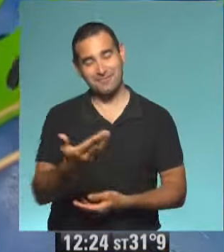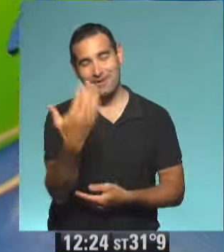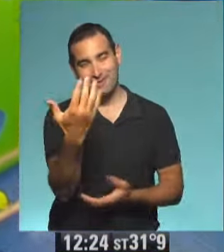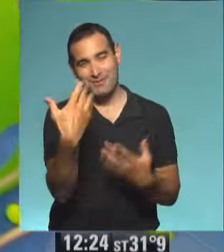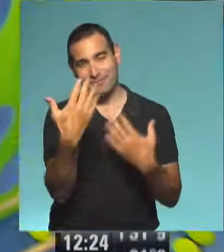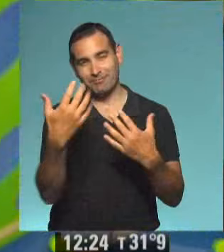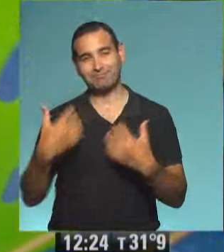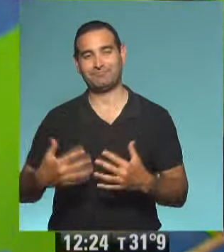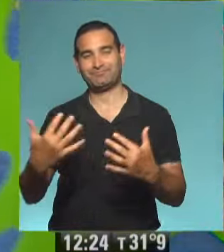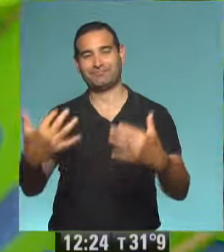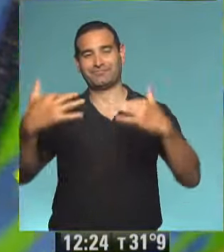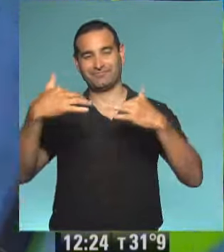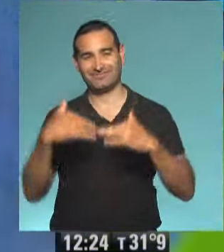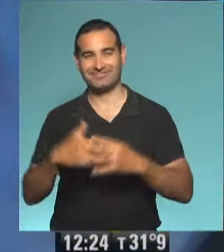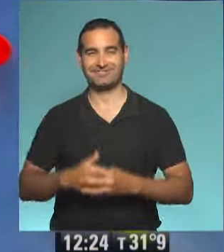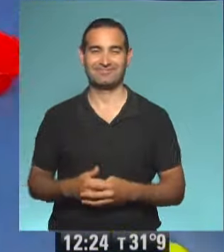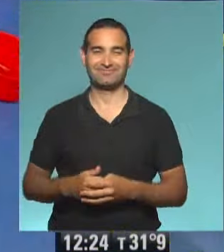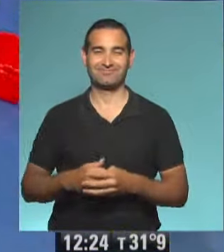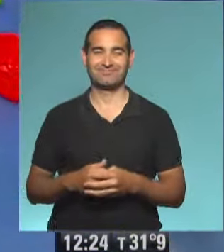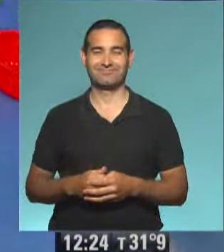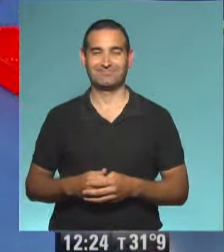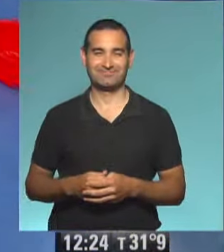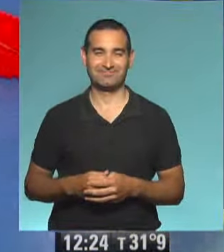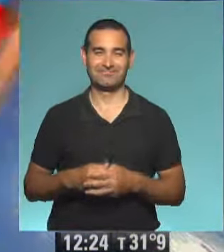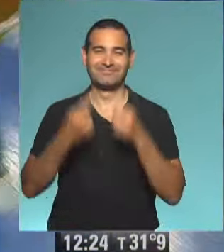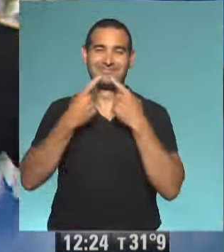Pasen, vengan. Nosotros mantenemos la distancia. Segundo y tercero.